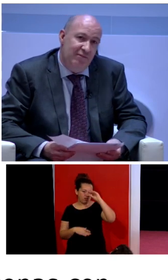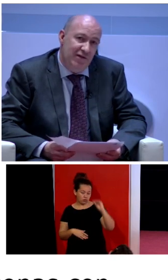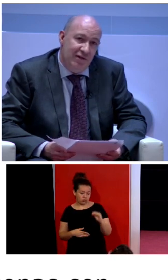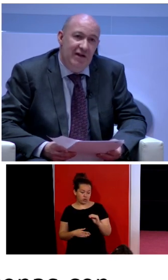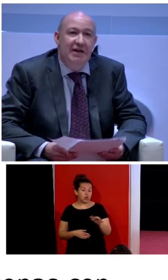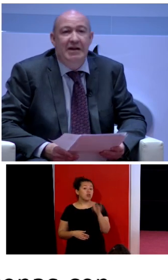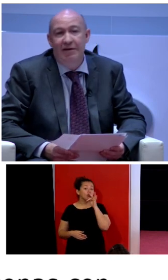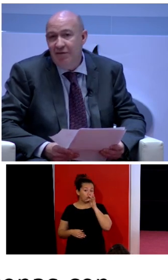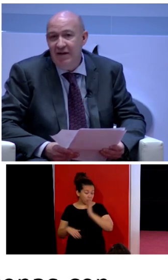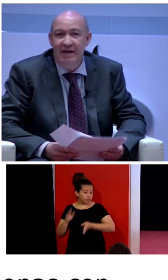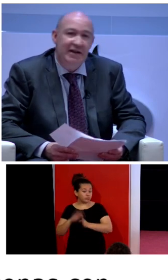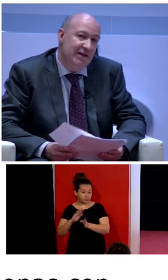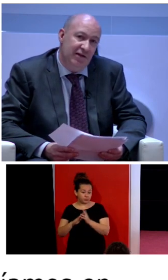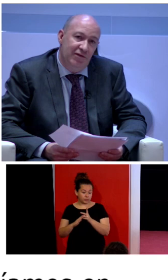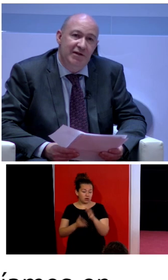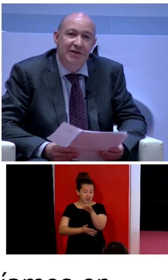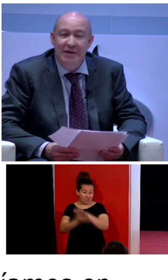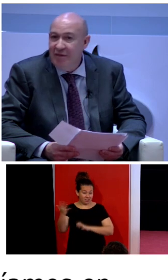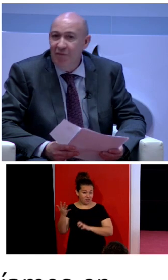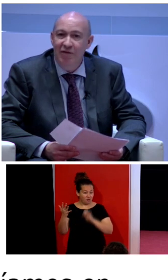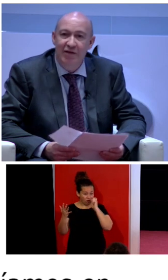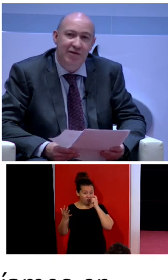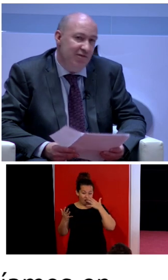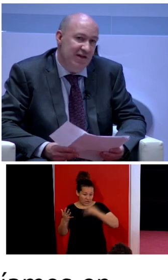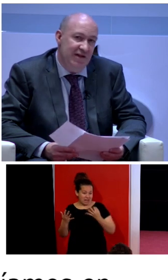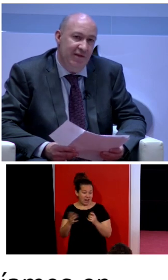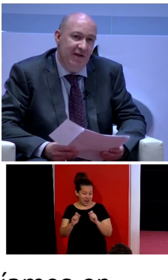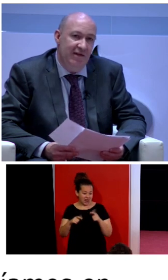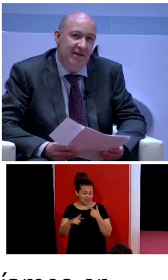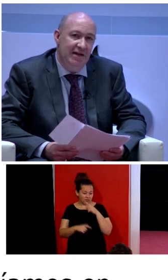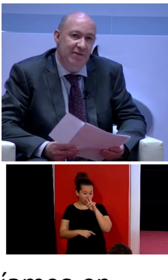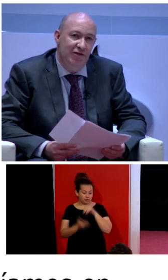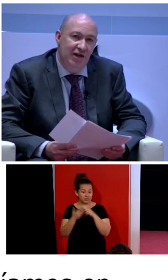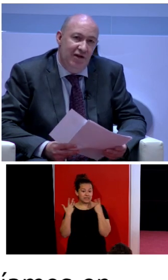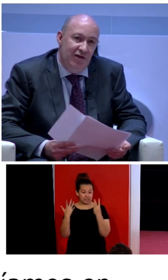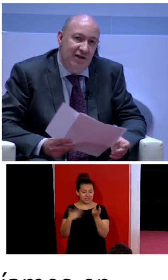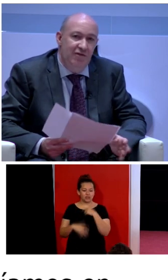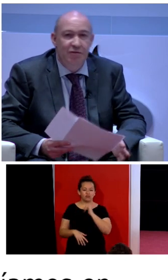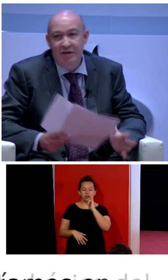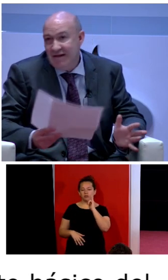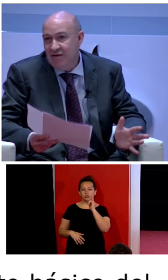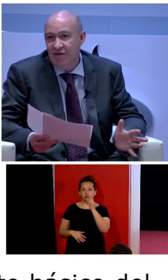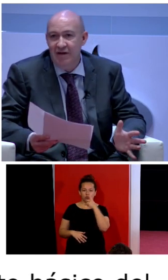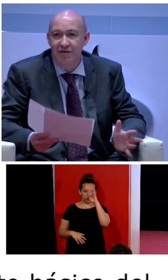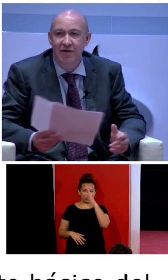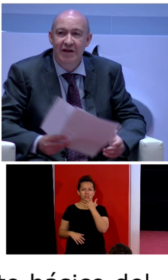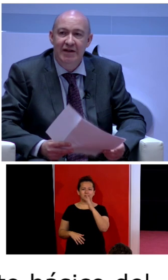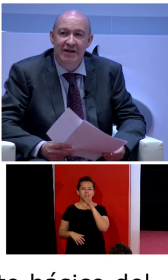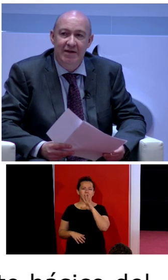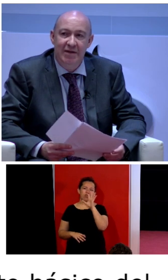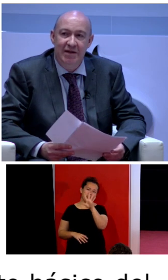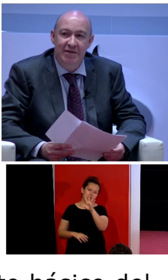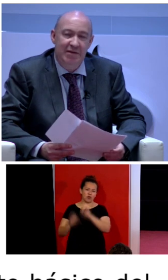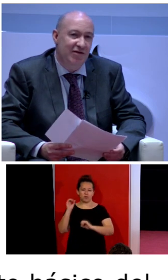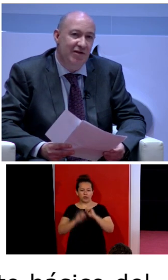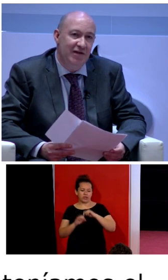teníamos en vigor la redacción original del Estatuto Básico del Empleado Público del 2007, es decir, teníamos lo que es el cupo del 5% de